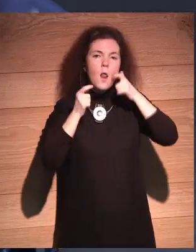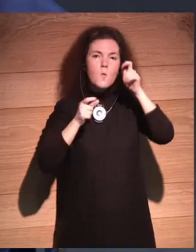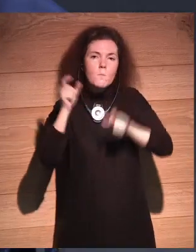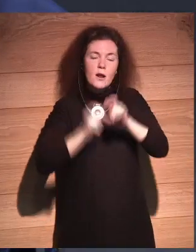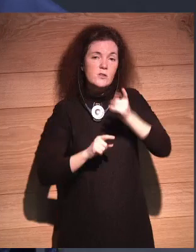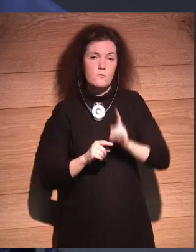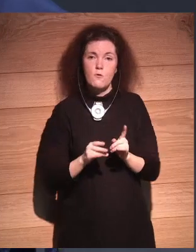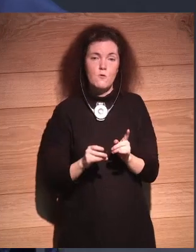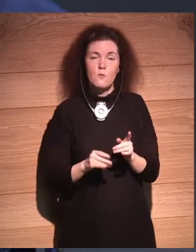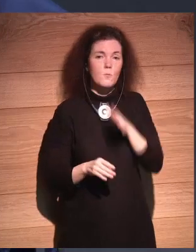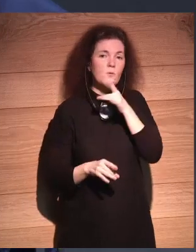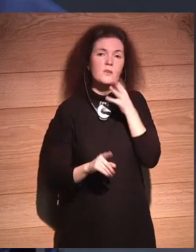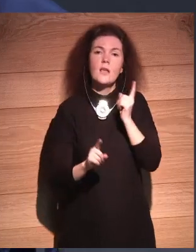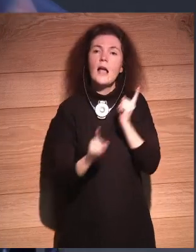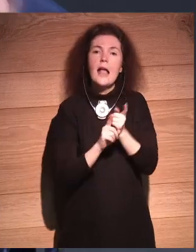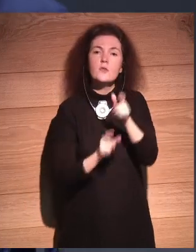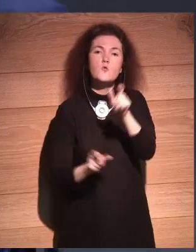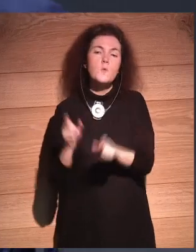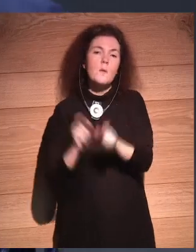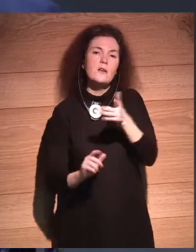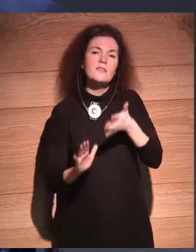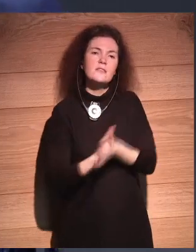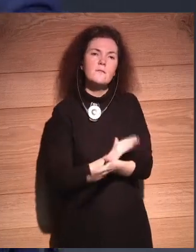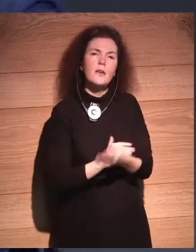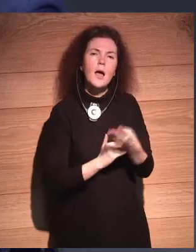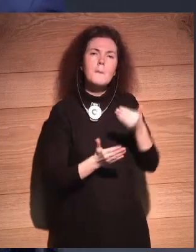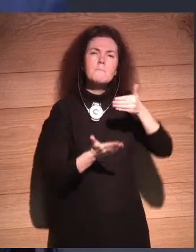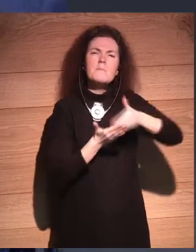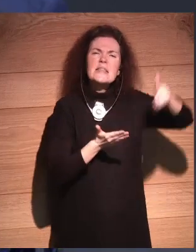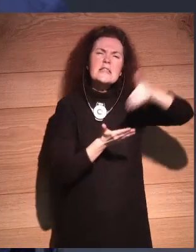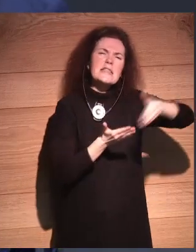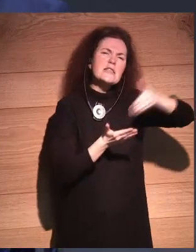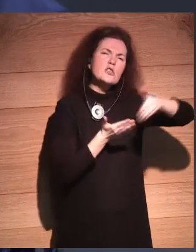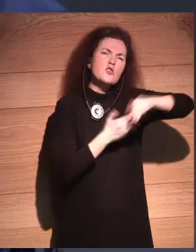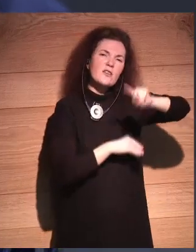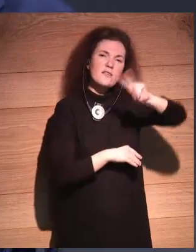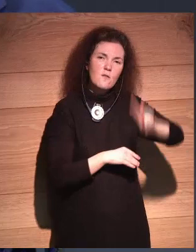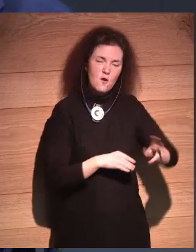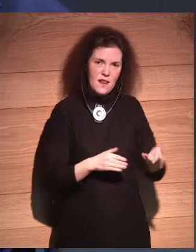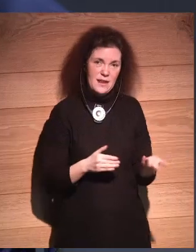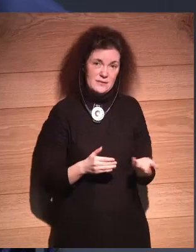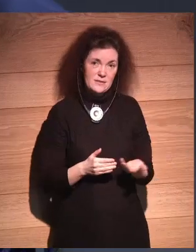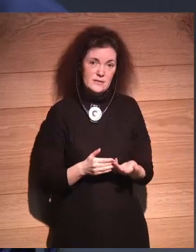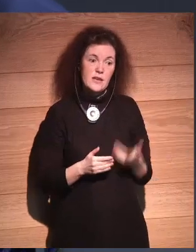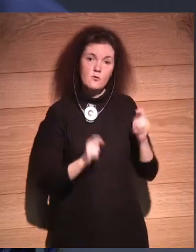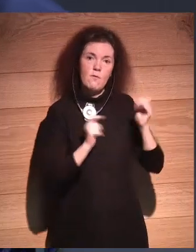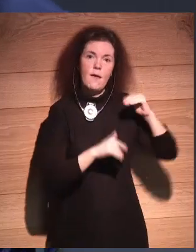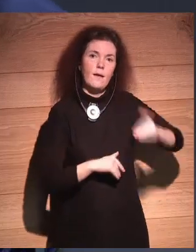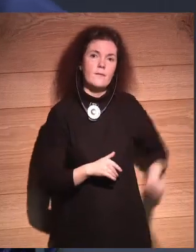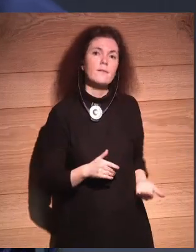ser antihumano significa cuatrillones de dólares. Esto les ha hecho